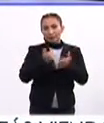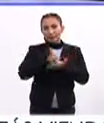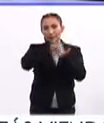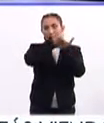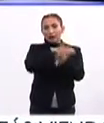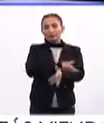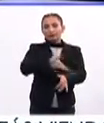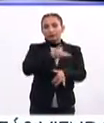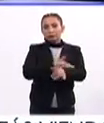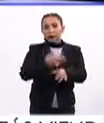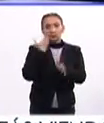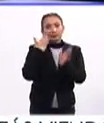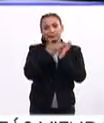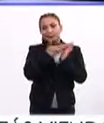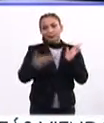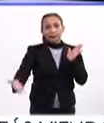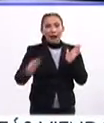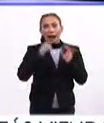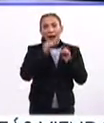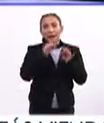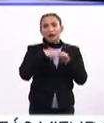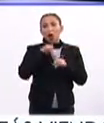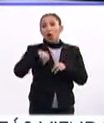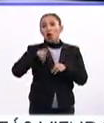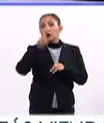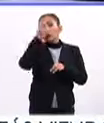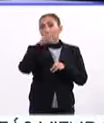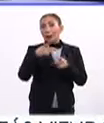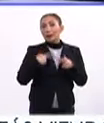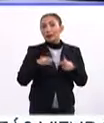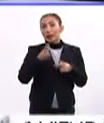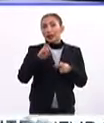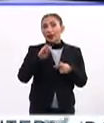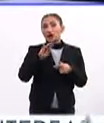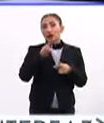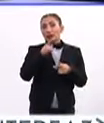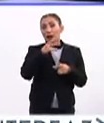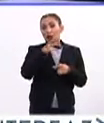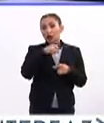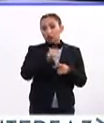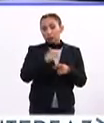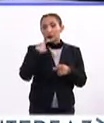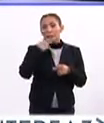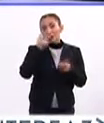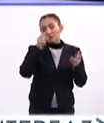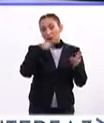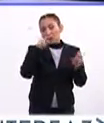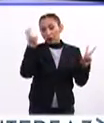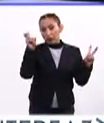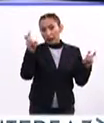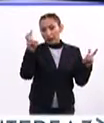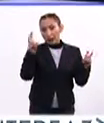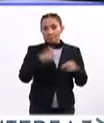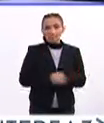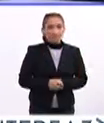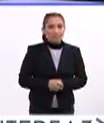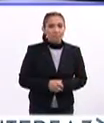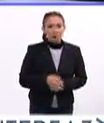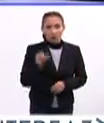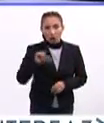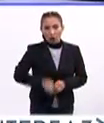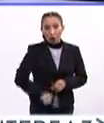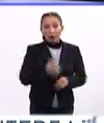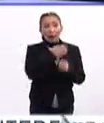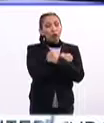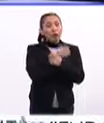de soluciones duraderas de la Agencia de la ONU para los Refugiados, y hablaremos precisamente sobre este tema. Este es nuestro tema del día,